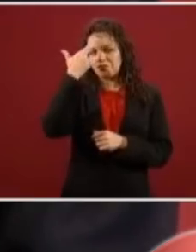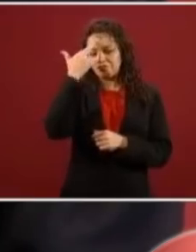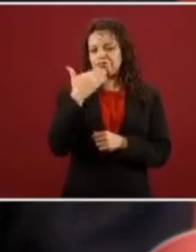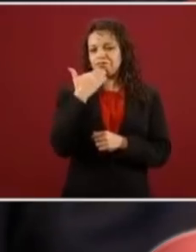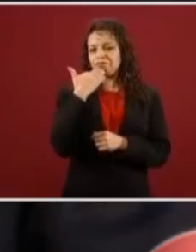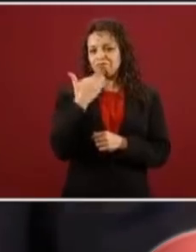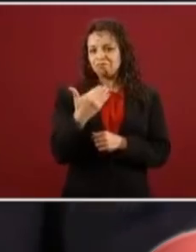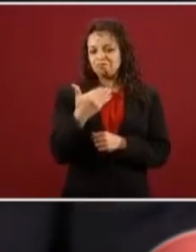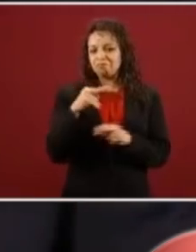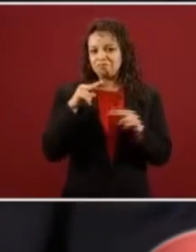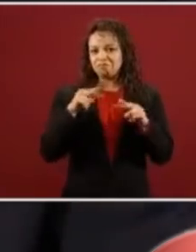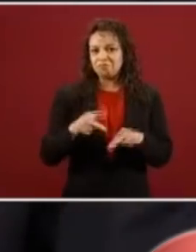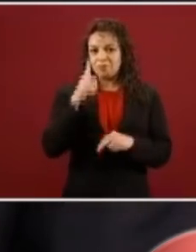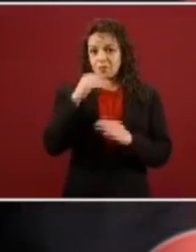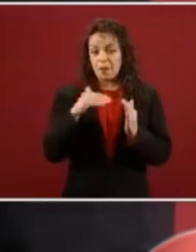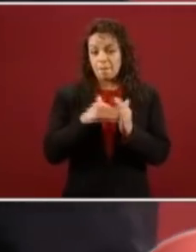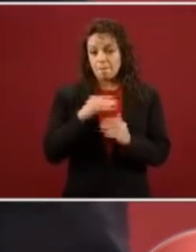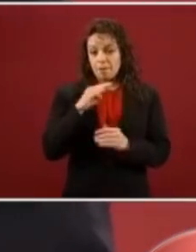en